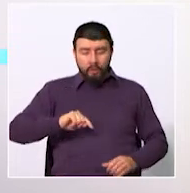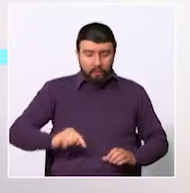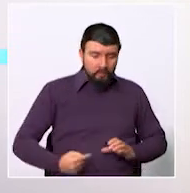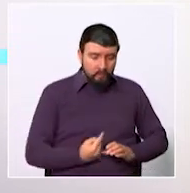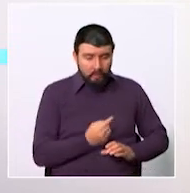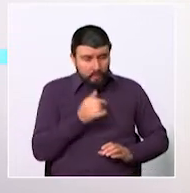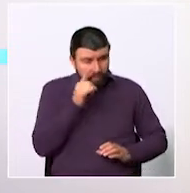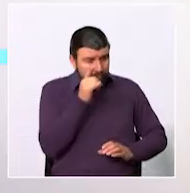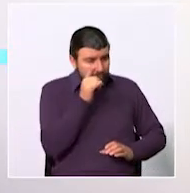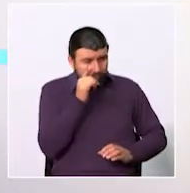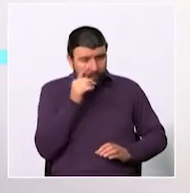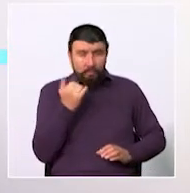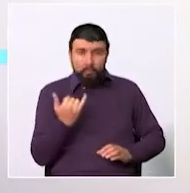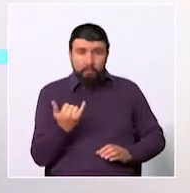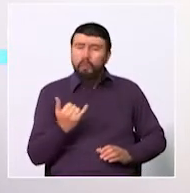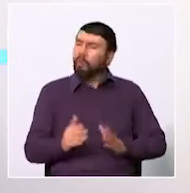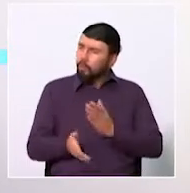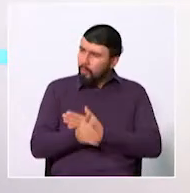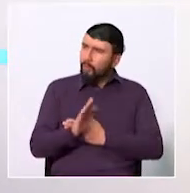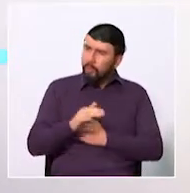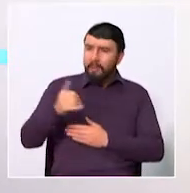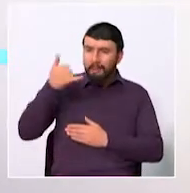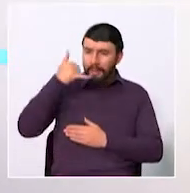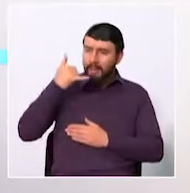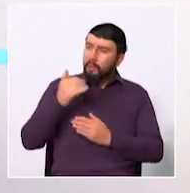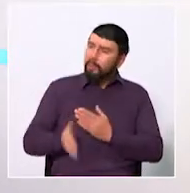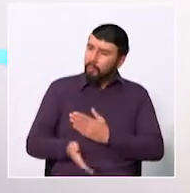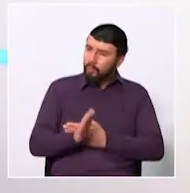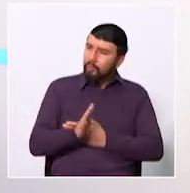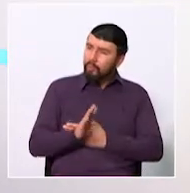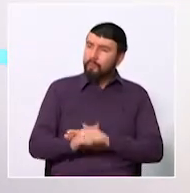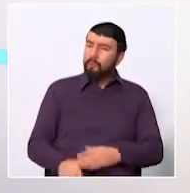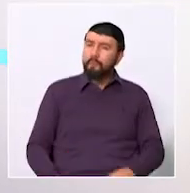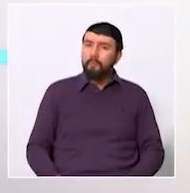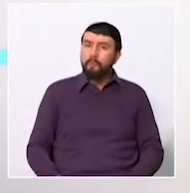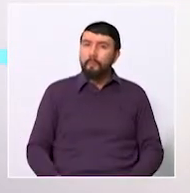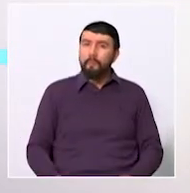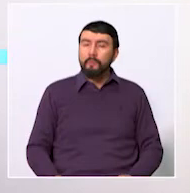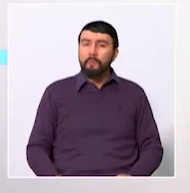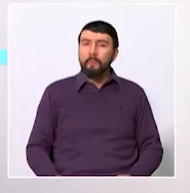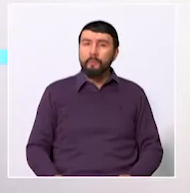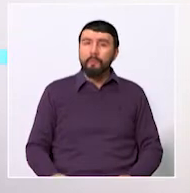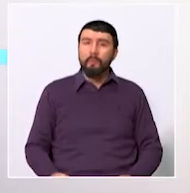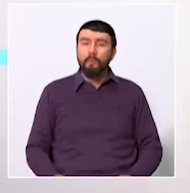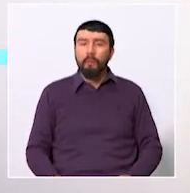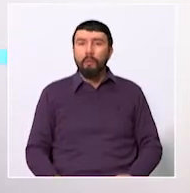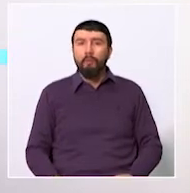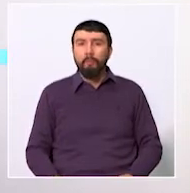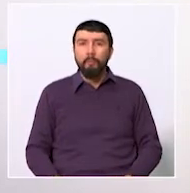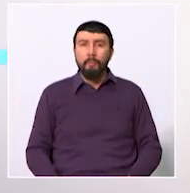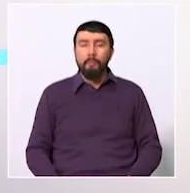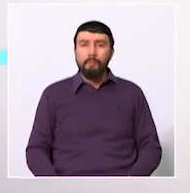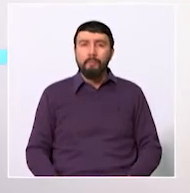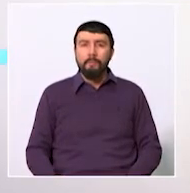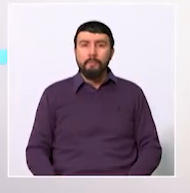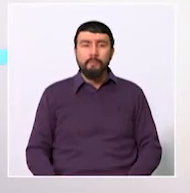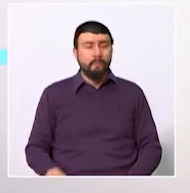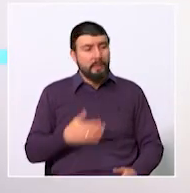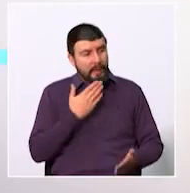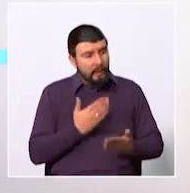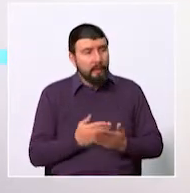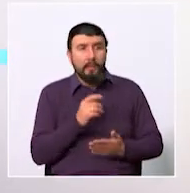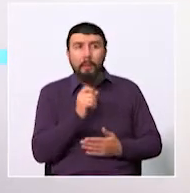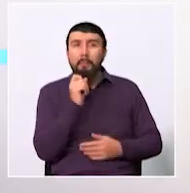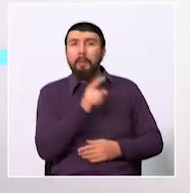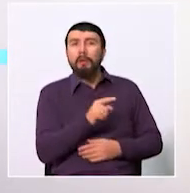hola sí sí sí ya estamos siga siga y muchas gracias para preguntarles sobre el